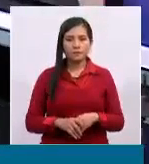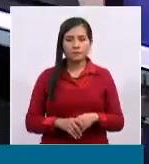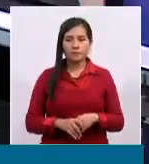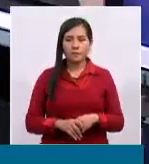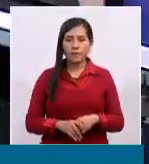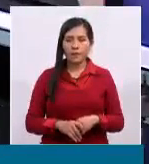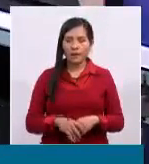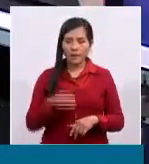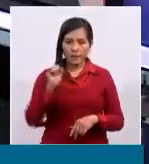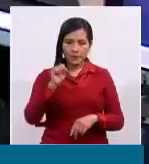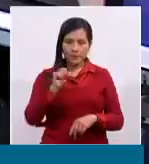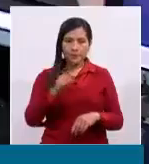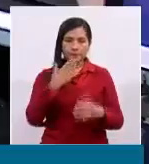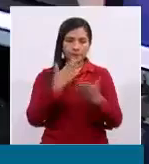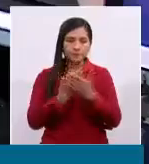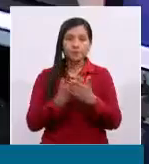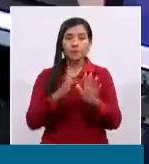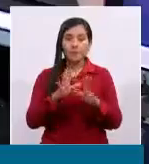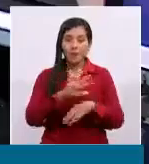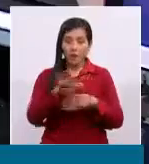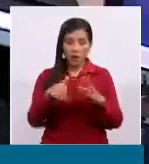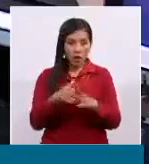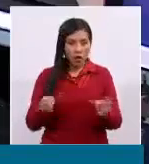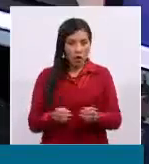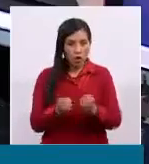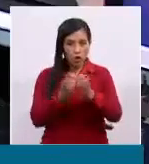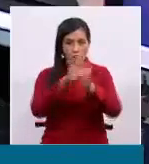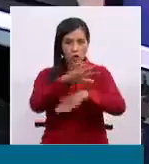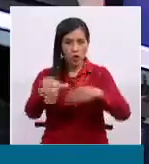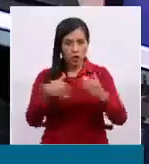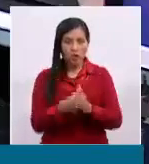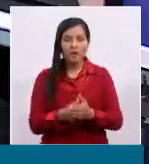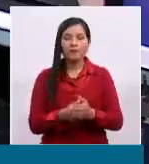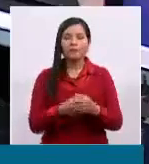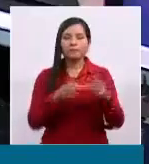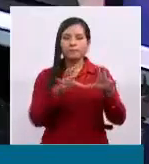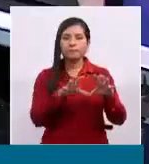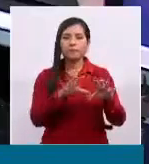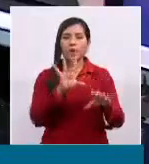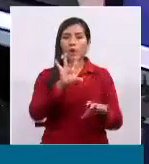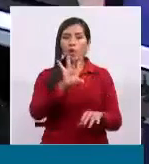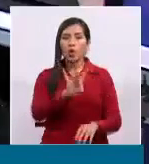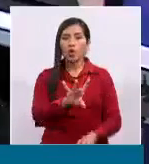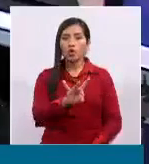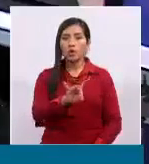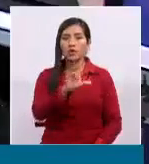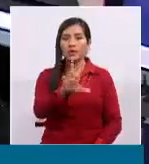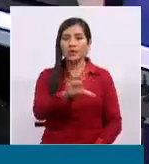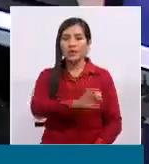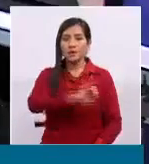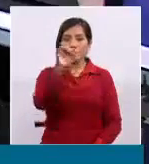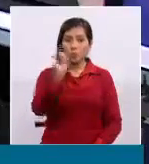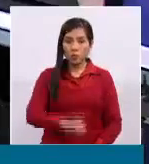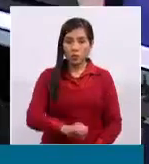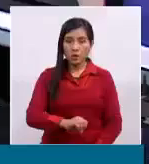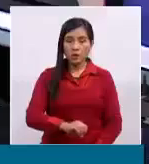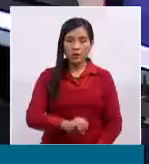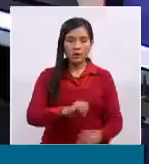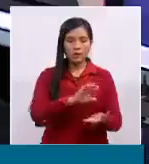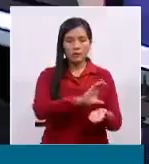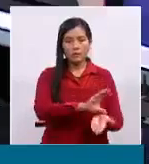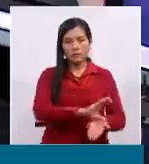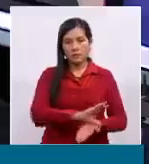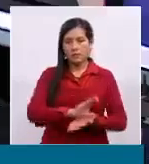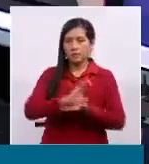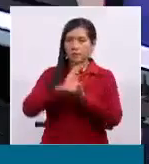Bueno, nosotros del total de la recaudación, el 83% lo